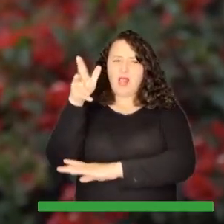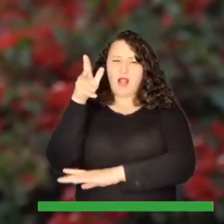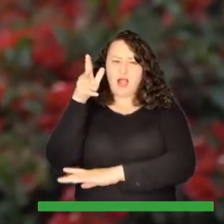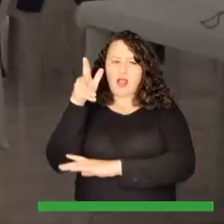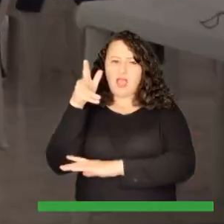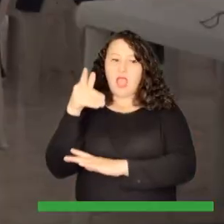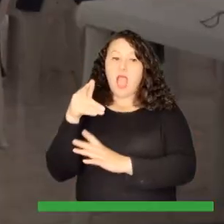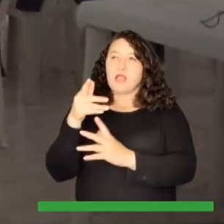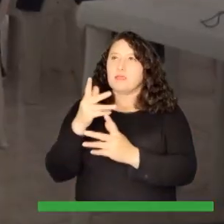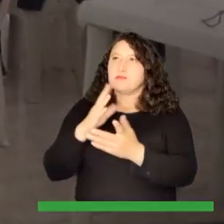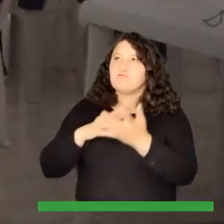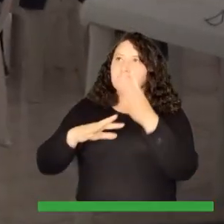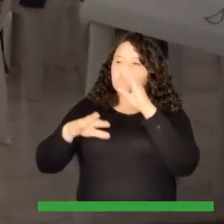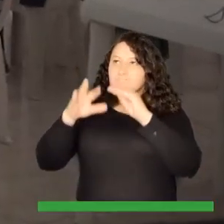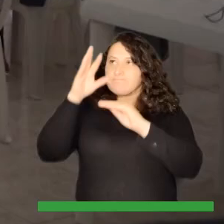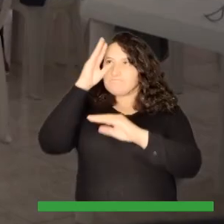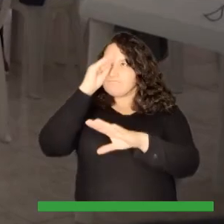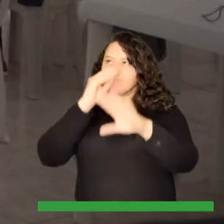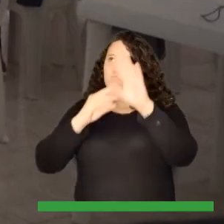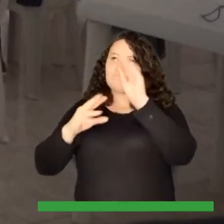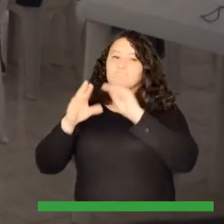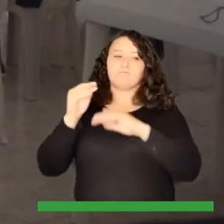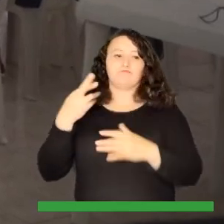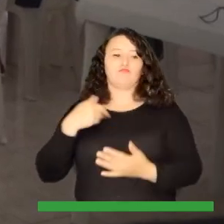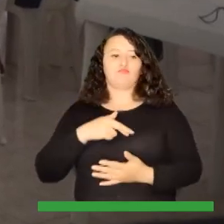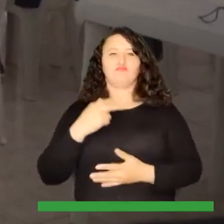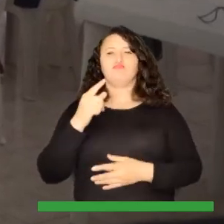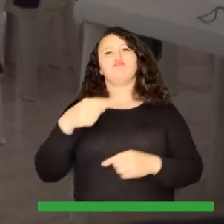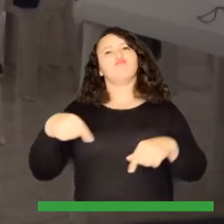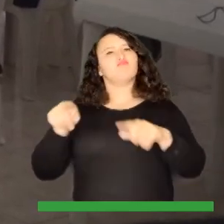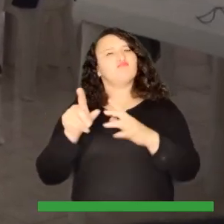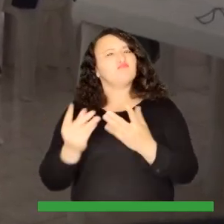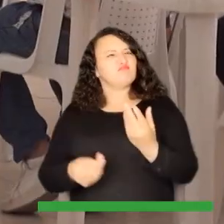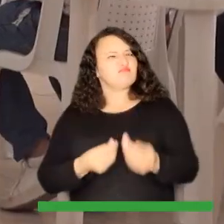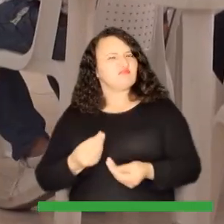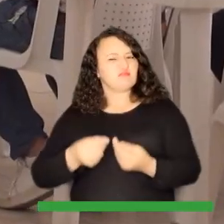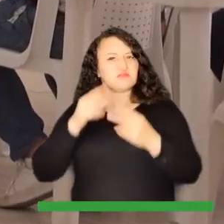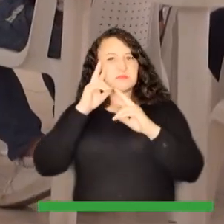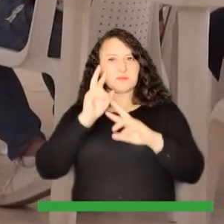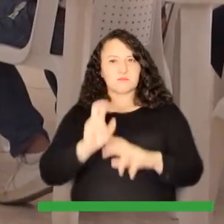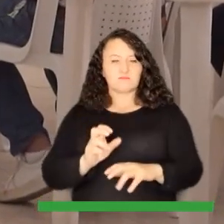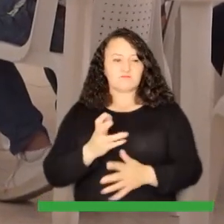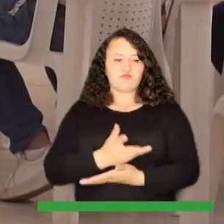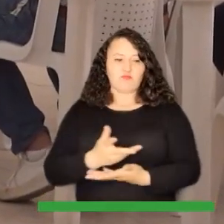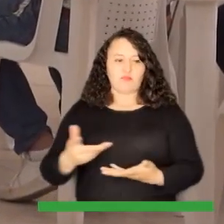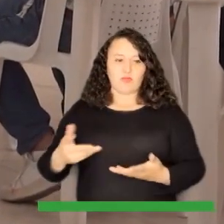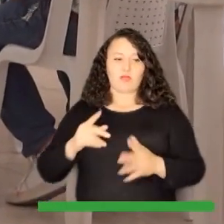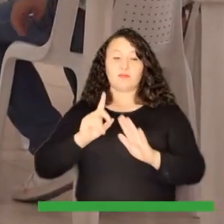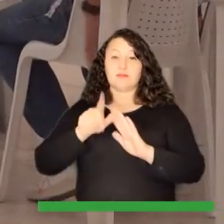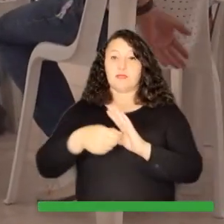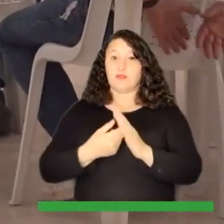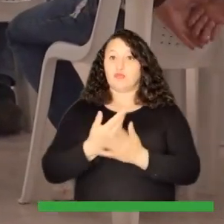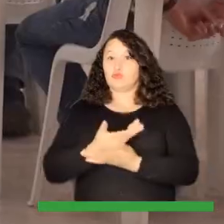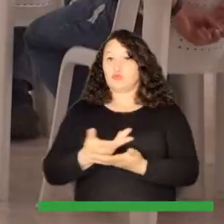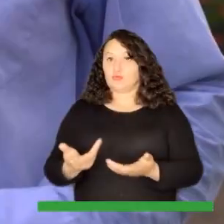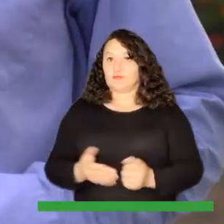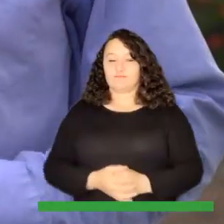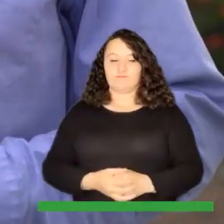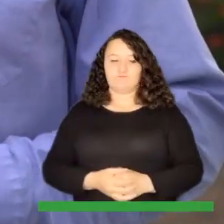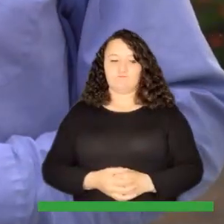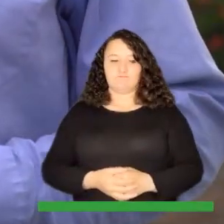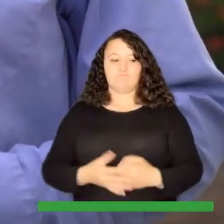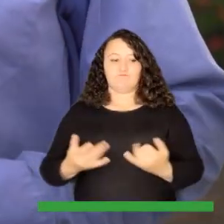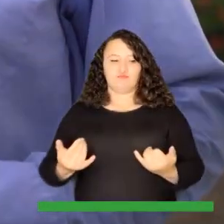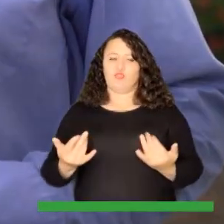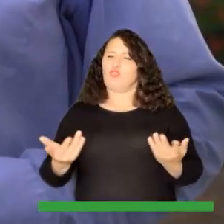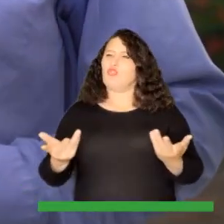AgroSavia. Esperemos aprender de lo que han hecho en cuanto a las investigaciones, en cuanto a la ciclosfora. En el día de